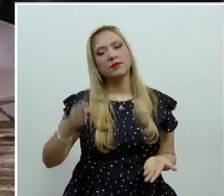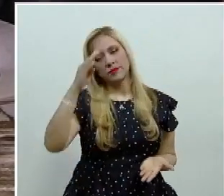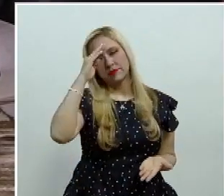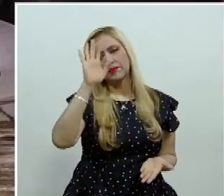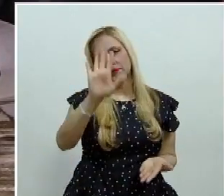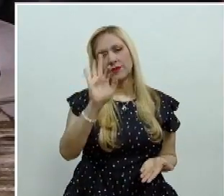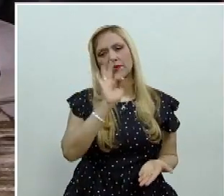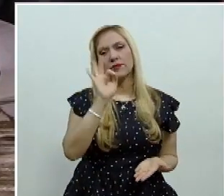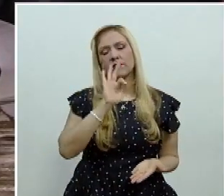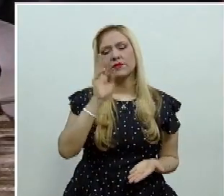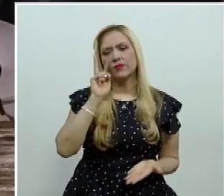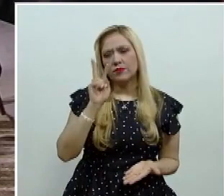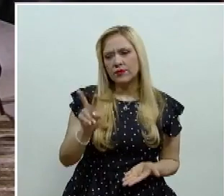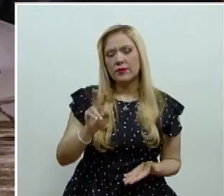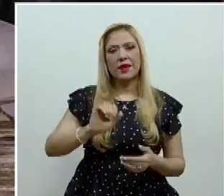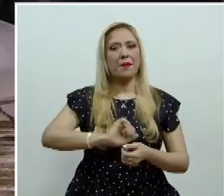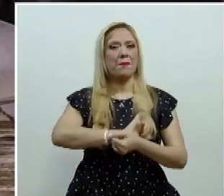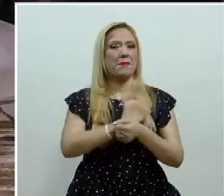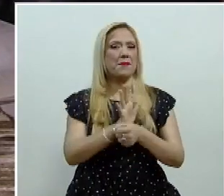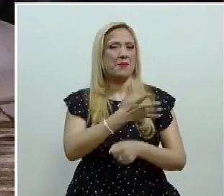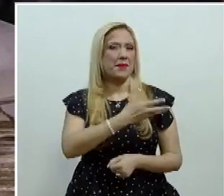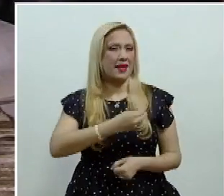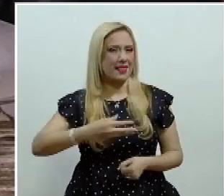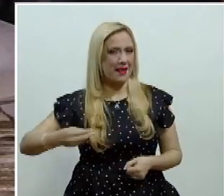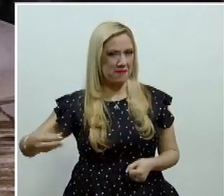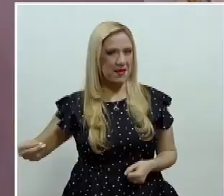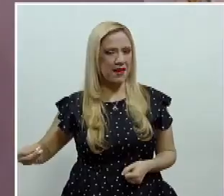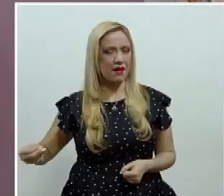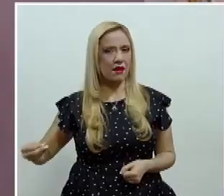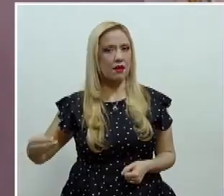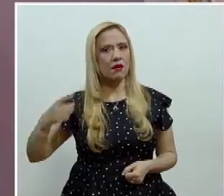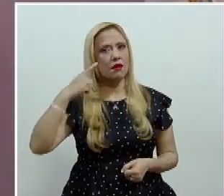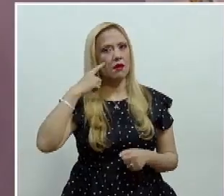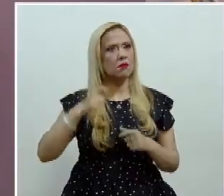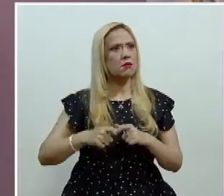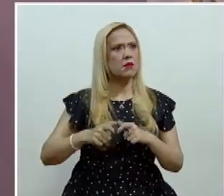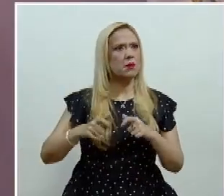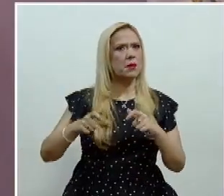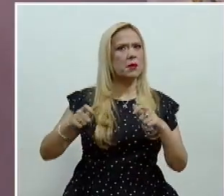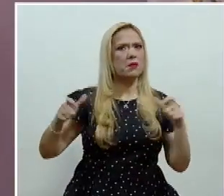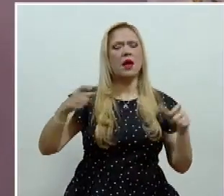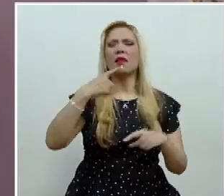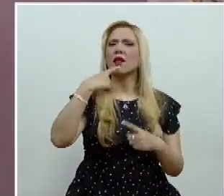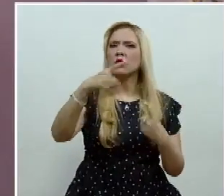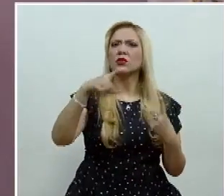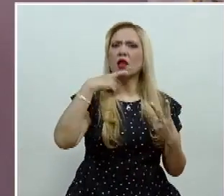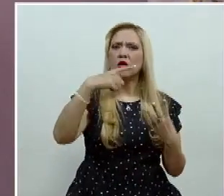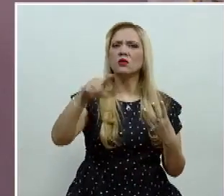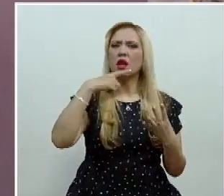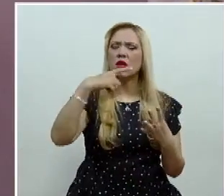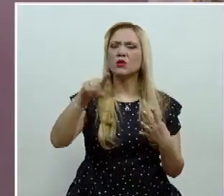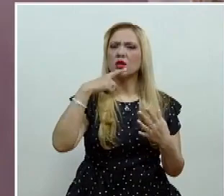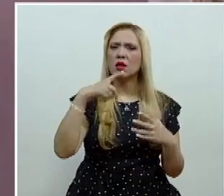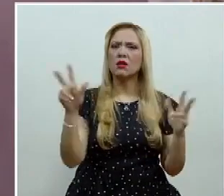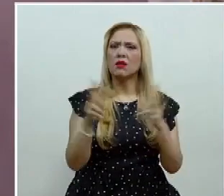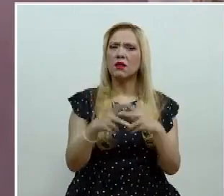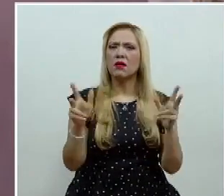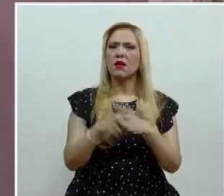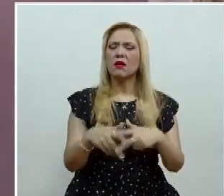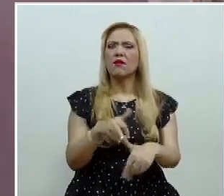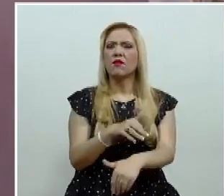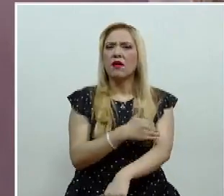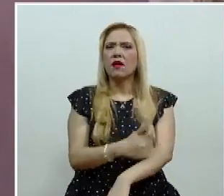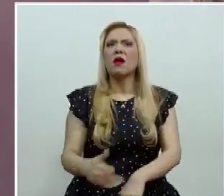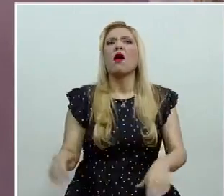registrando, particularmente después de la pandemia de COVID-19, mayores números de denuncias o de casos de violencia familiar, ¿qué